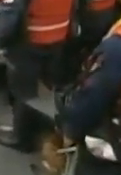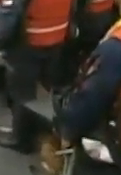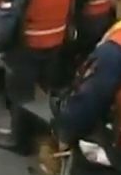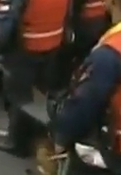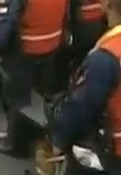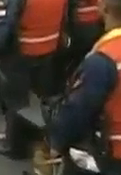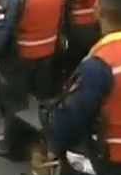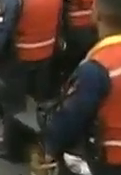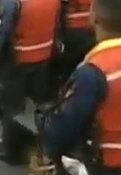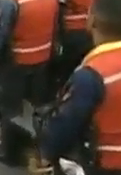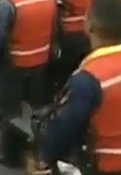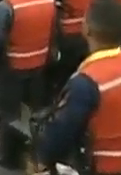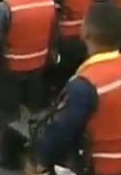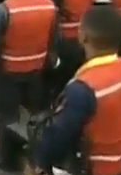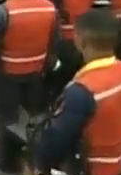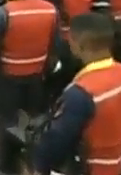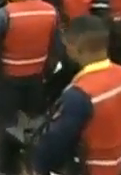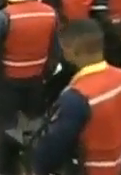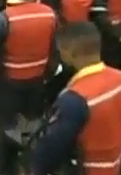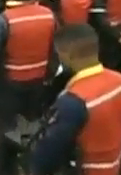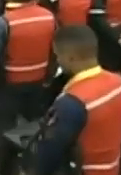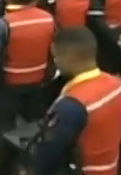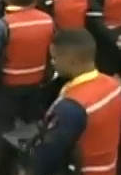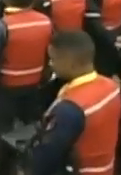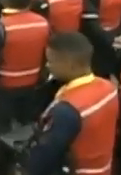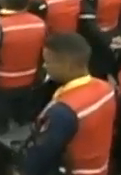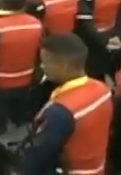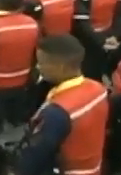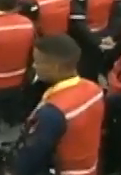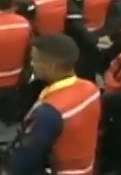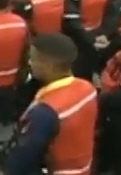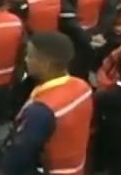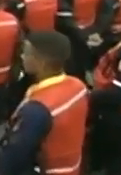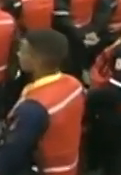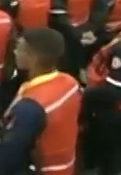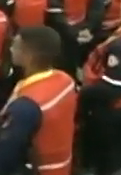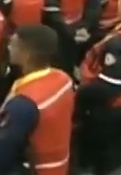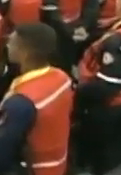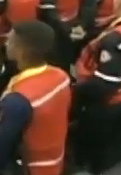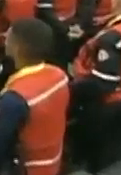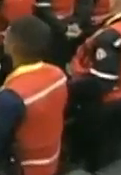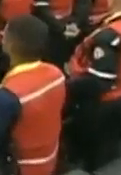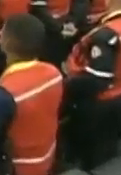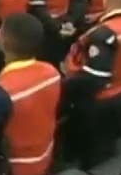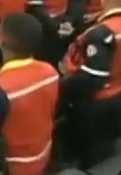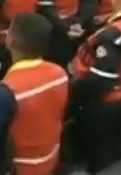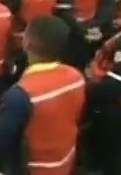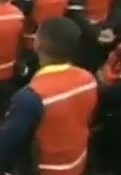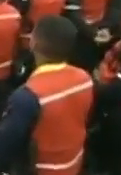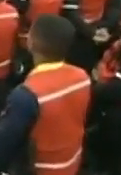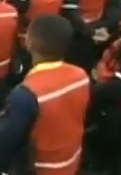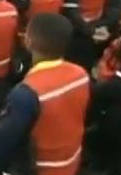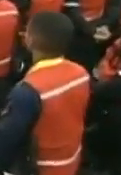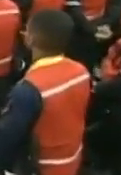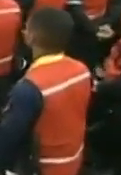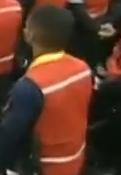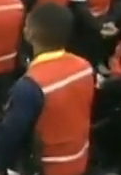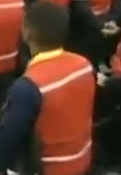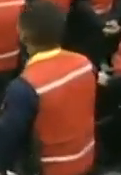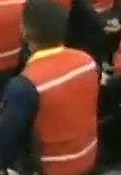dos naciones hermanas. Agradecía también el presidente constitucional Nicolás Maduro a su homólogo de la República